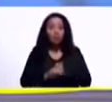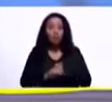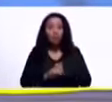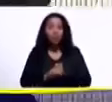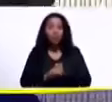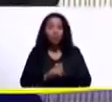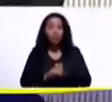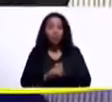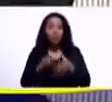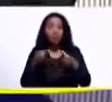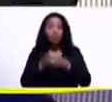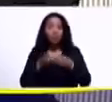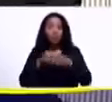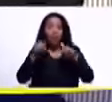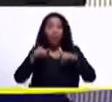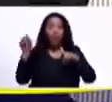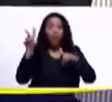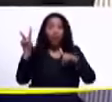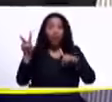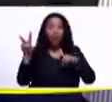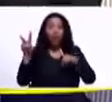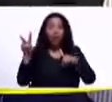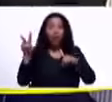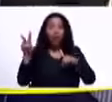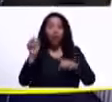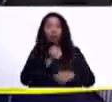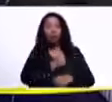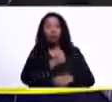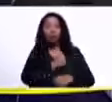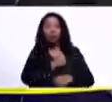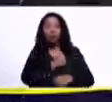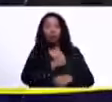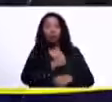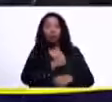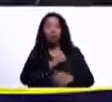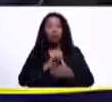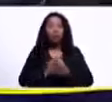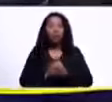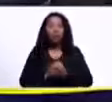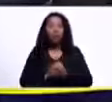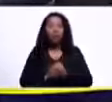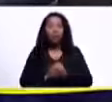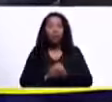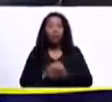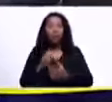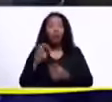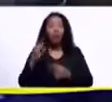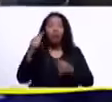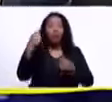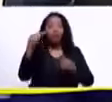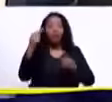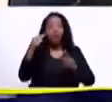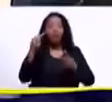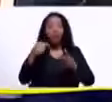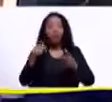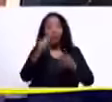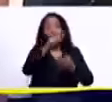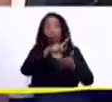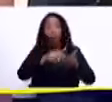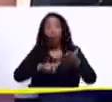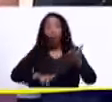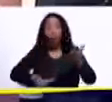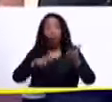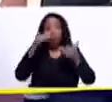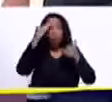Conferencia Episcopal de Venezuela Pastoral Juvenil, a Saritza Judy Roque Vázquez, de la